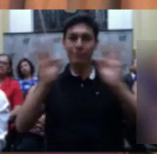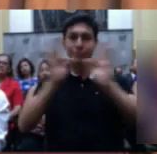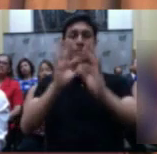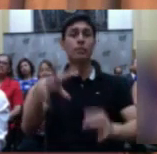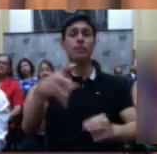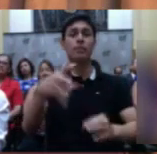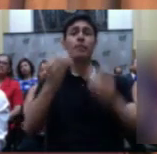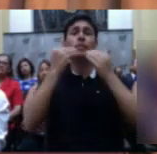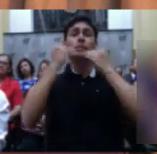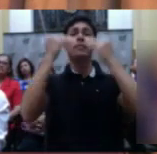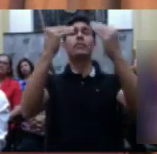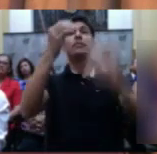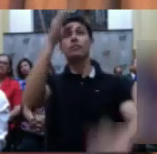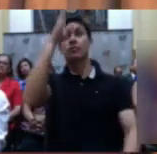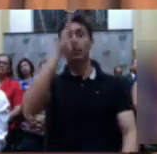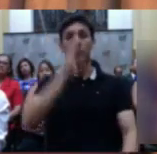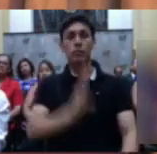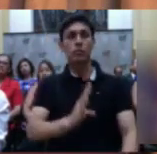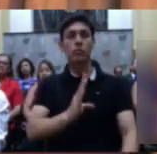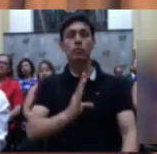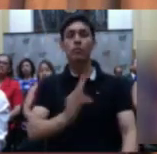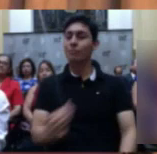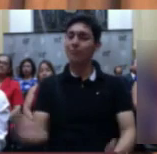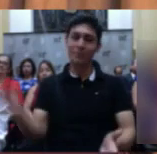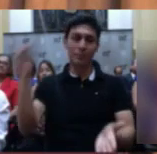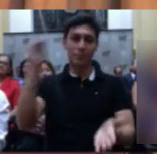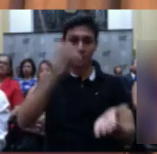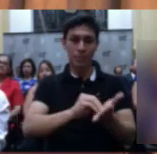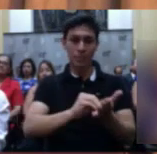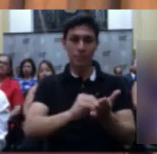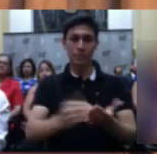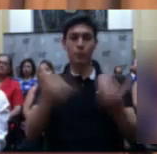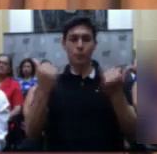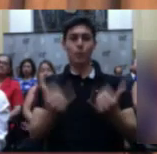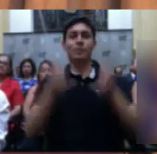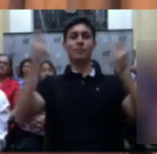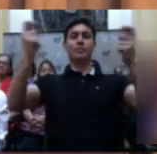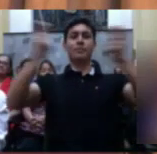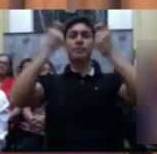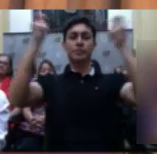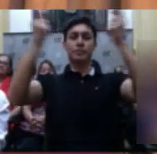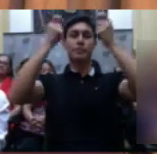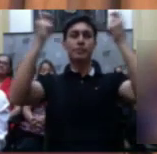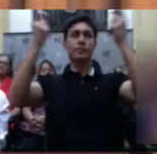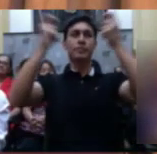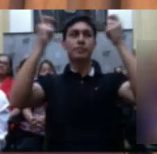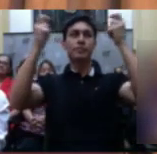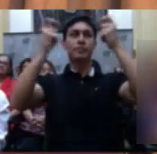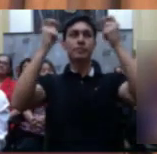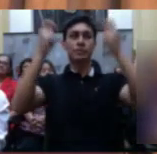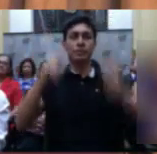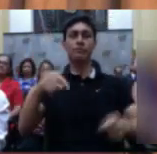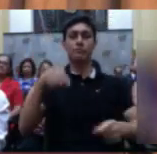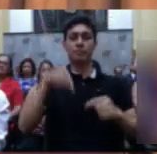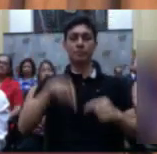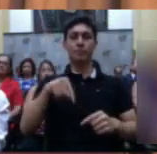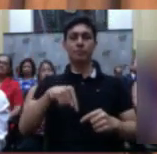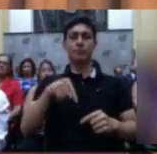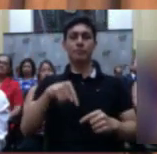Dios, una vez más tenemos la dicha de celebrar el aniversario de nuestro